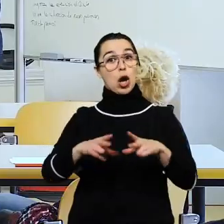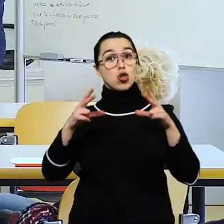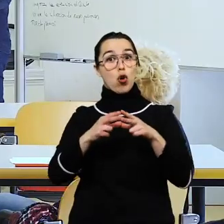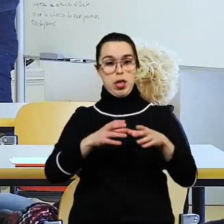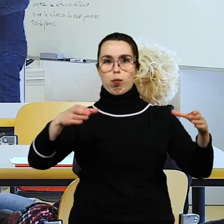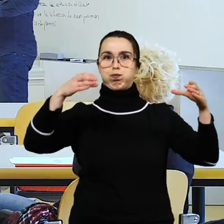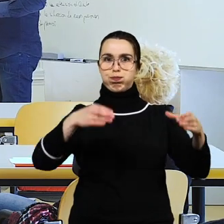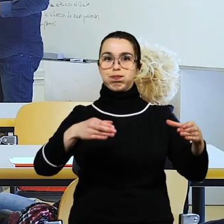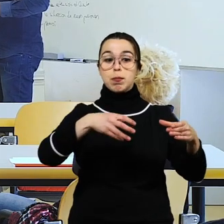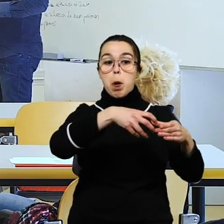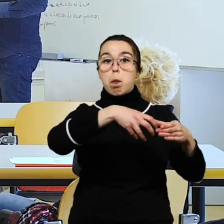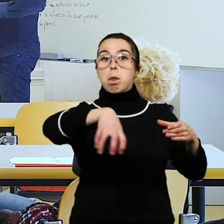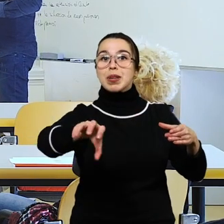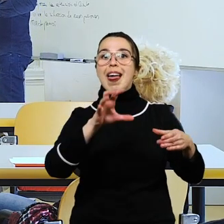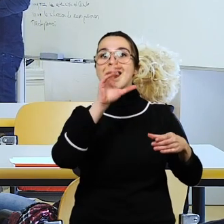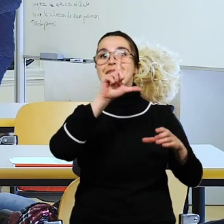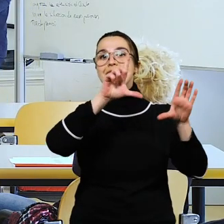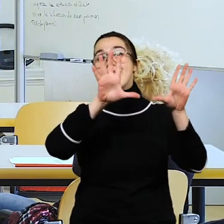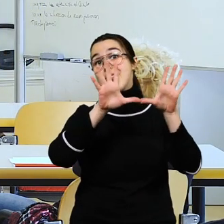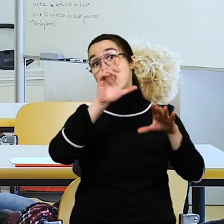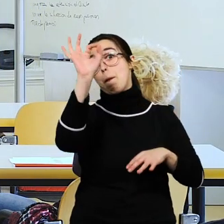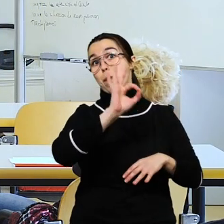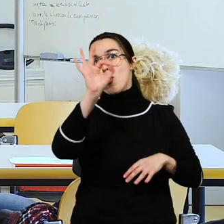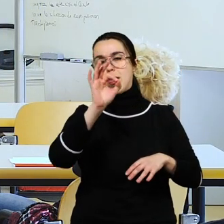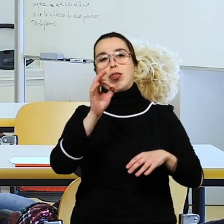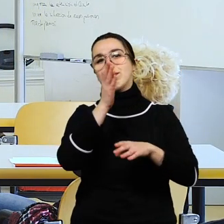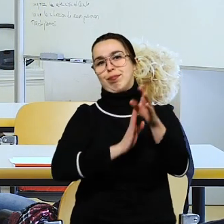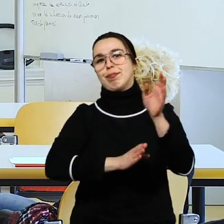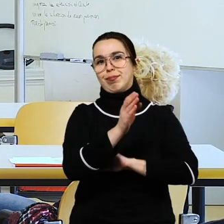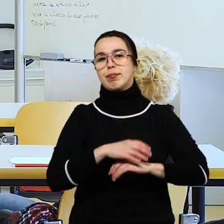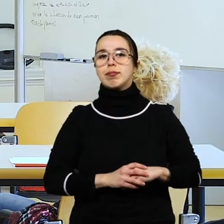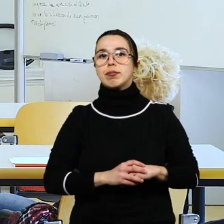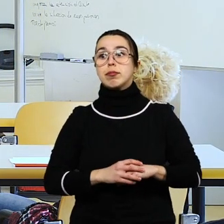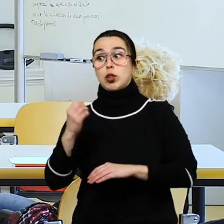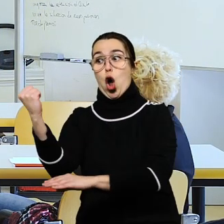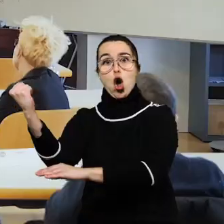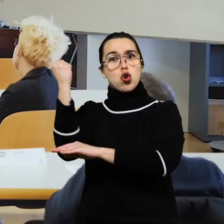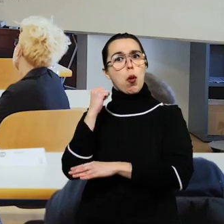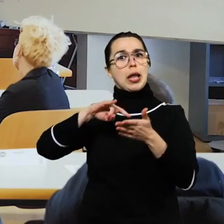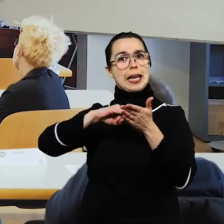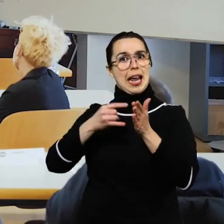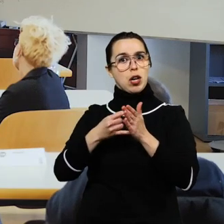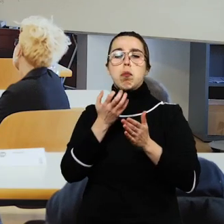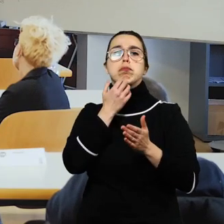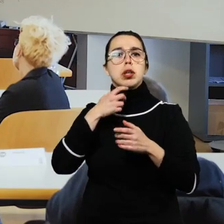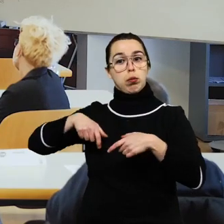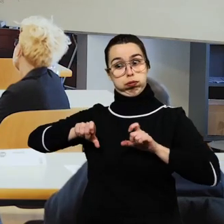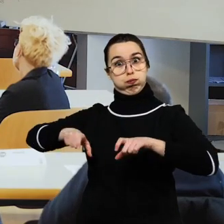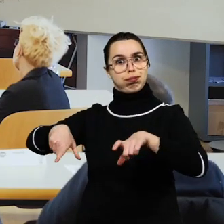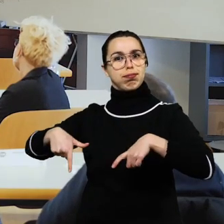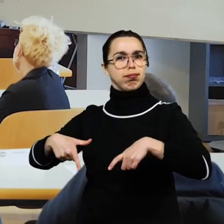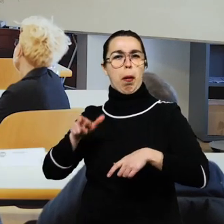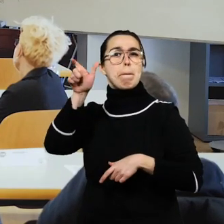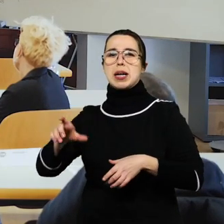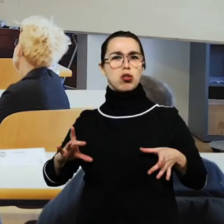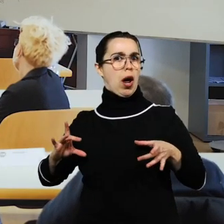Y con respecto a las personas con discapacidad, estas suponen el 10% de la población. Cualquier ayuda técnica, en este caso,